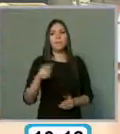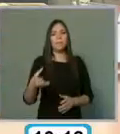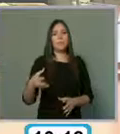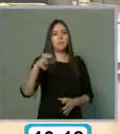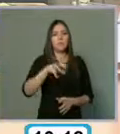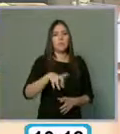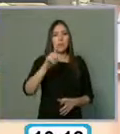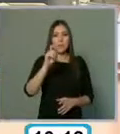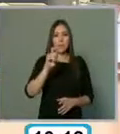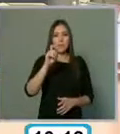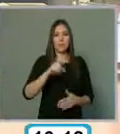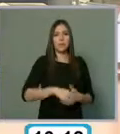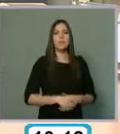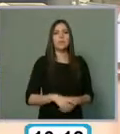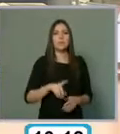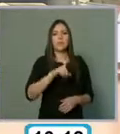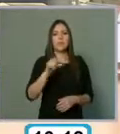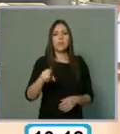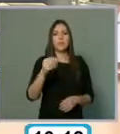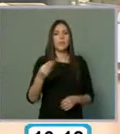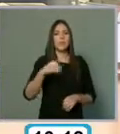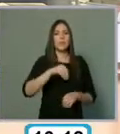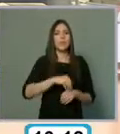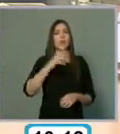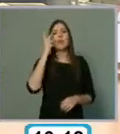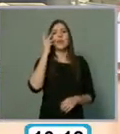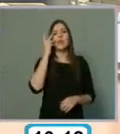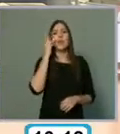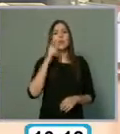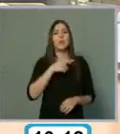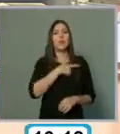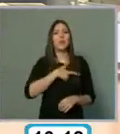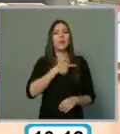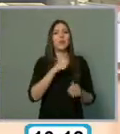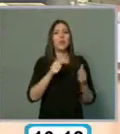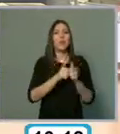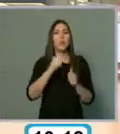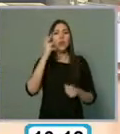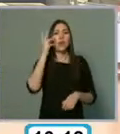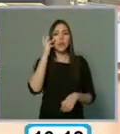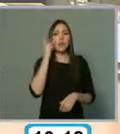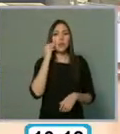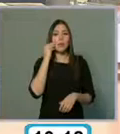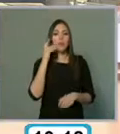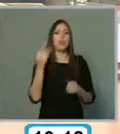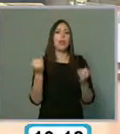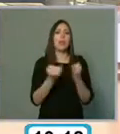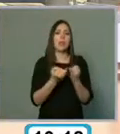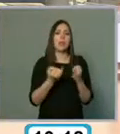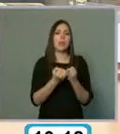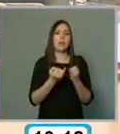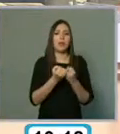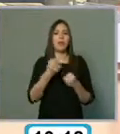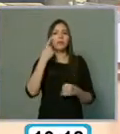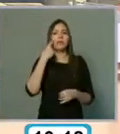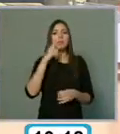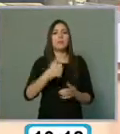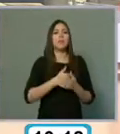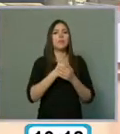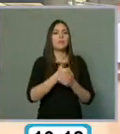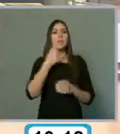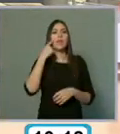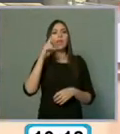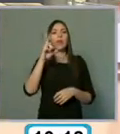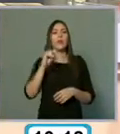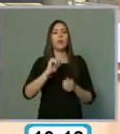el guacamole, ¿por qué agregamos limón? A mí en lo personal me gusta el toque de limón, pero también la consistencia va a evitar que se ponga